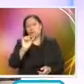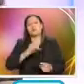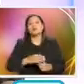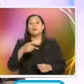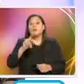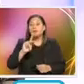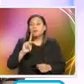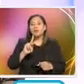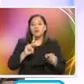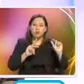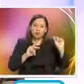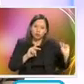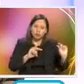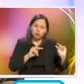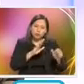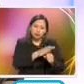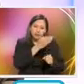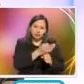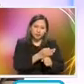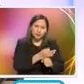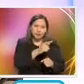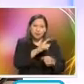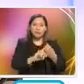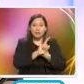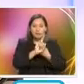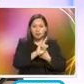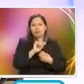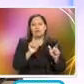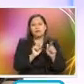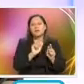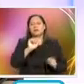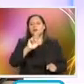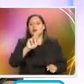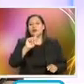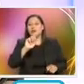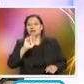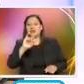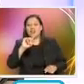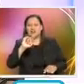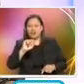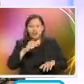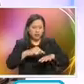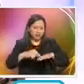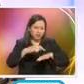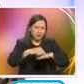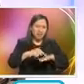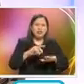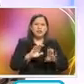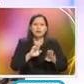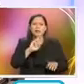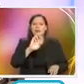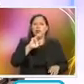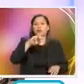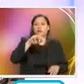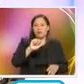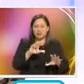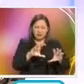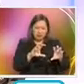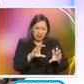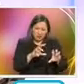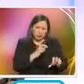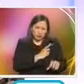en otra variante de problema articular que se llama artritis, ¿no? Puede estar Puede haber una una u otra artritis cosa. de tipo reumatoide o de otro tipo de artritis